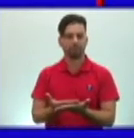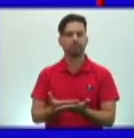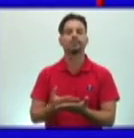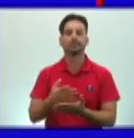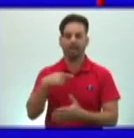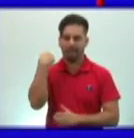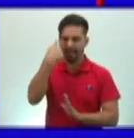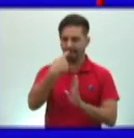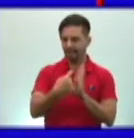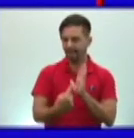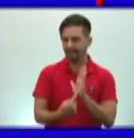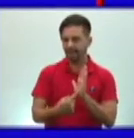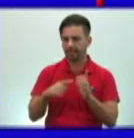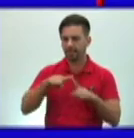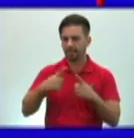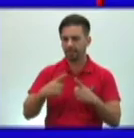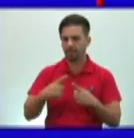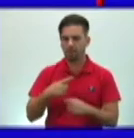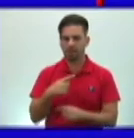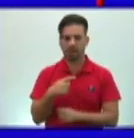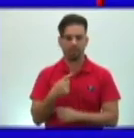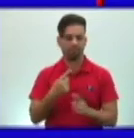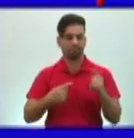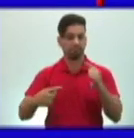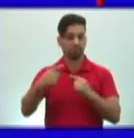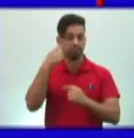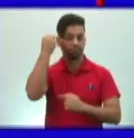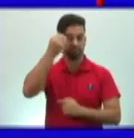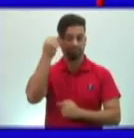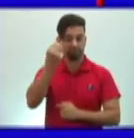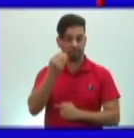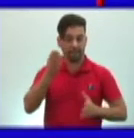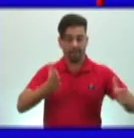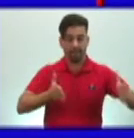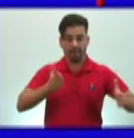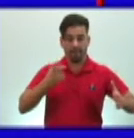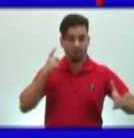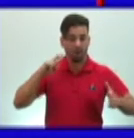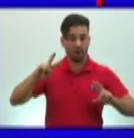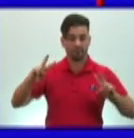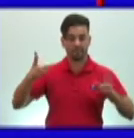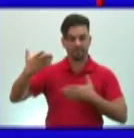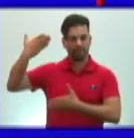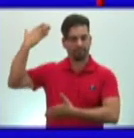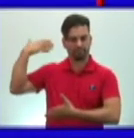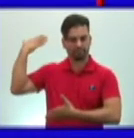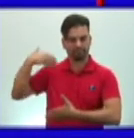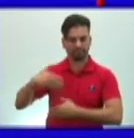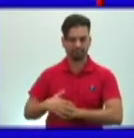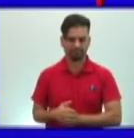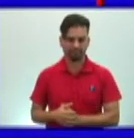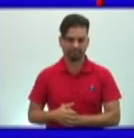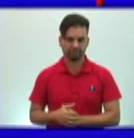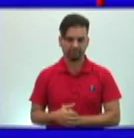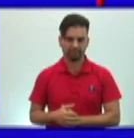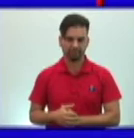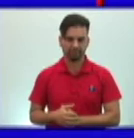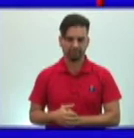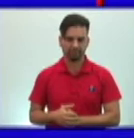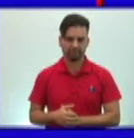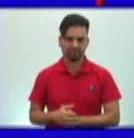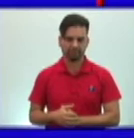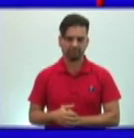contexto. Sigue diciendo Carlos Marx, hombres modificados son productos de circunstancias distintas y educación